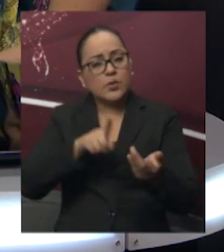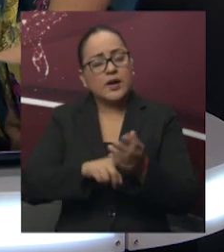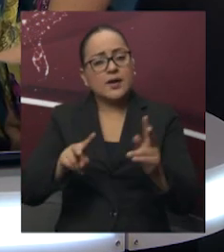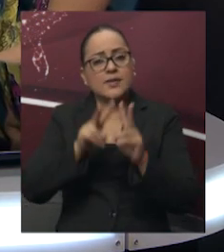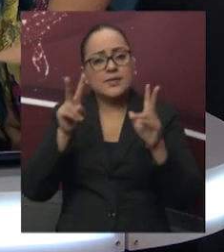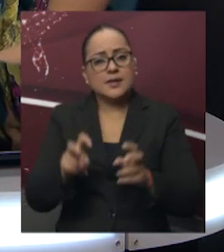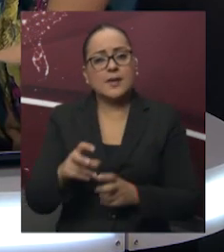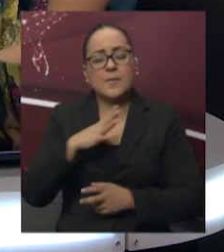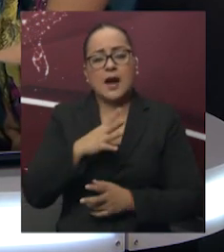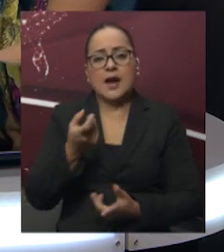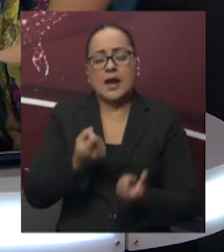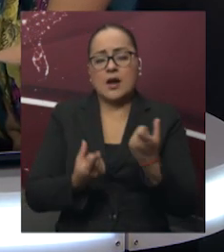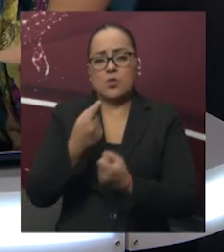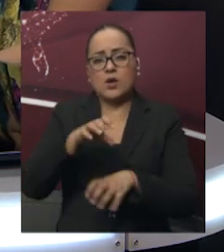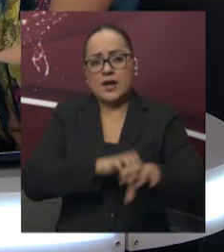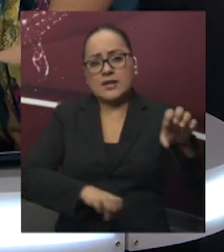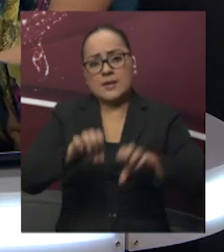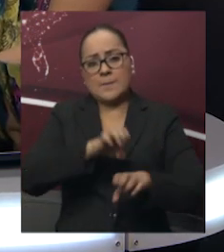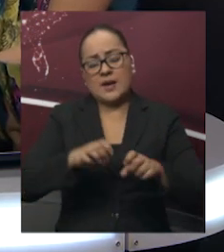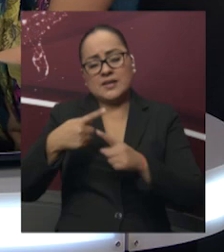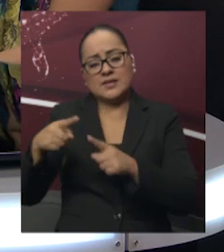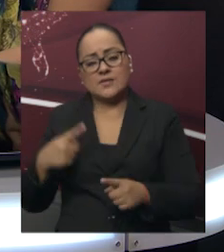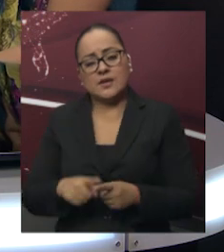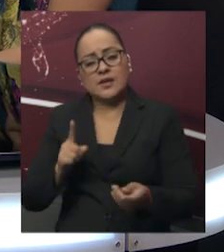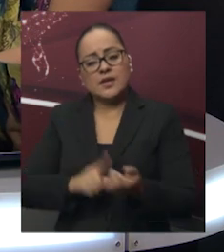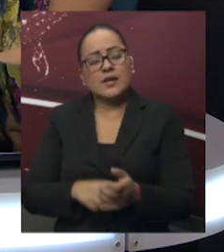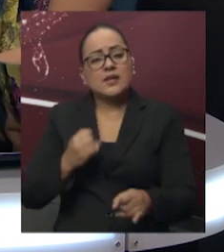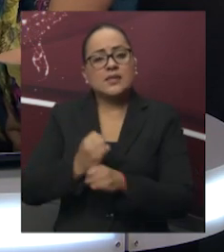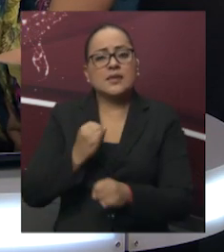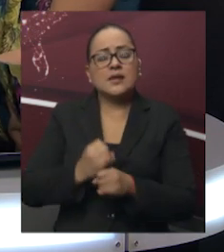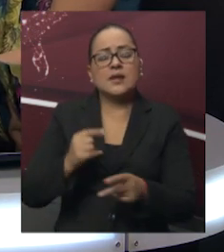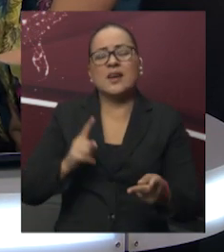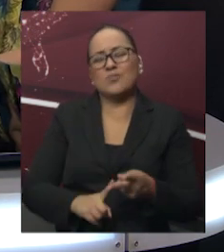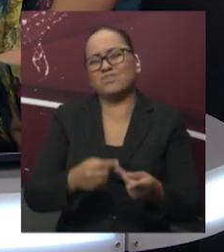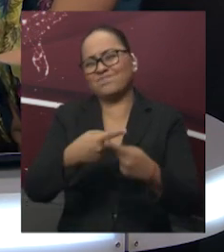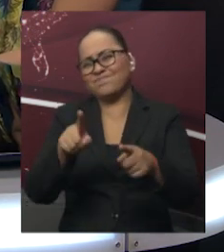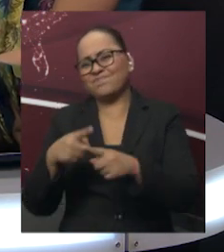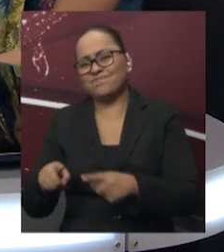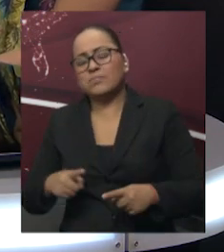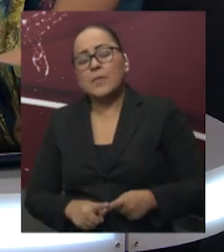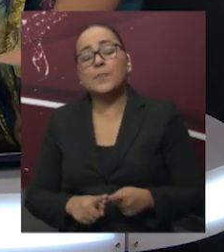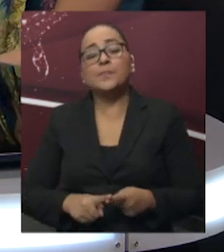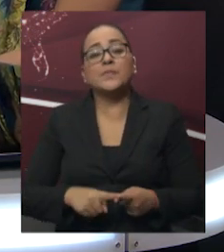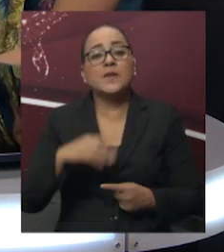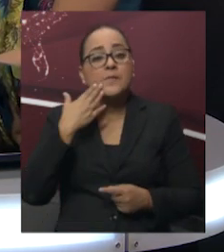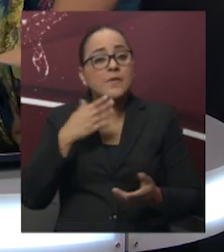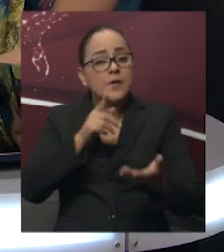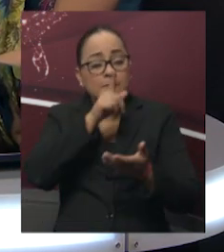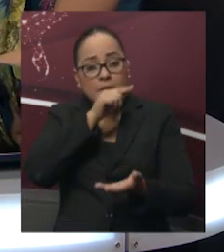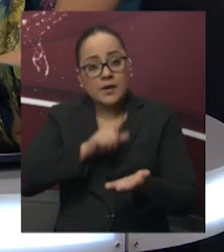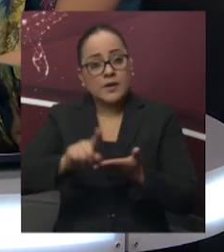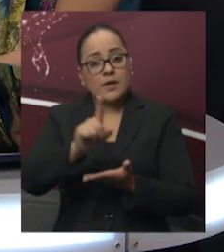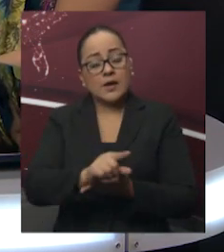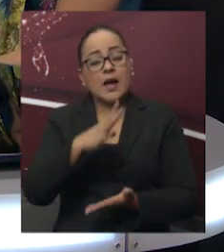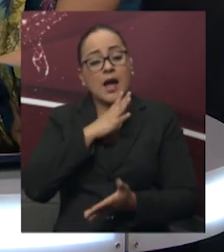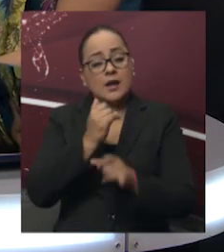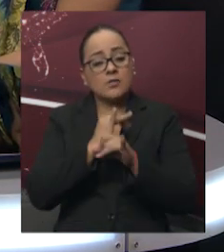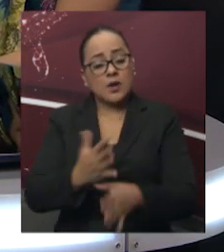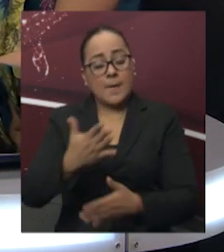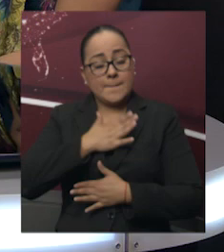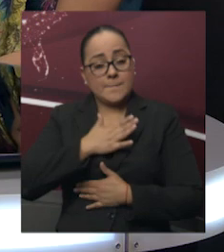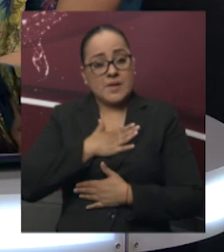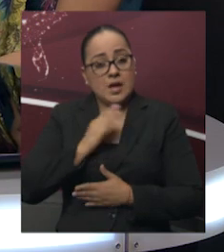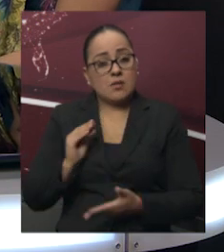de estas empresas transnacionales de redes sociales o de mercadeo que pues utilizan nuestros datos personales y tienen nuestros datos en